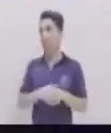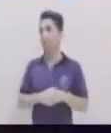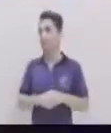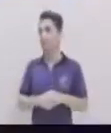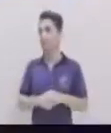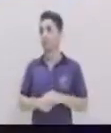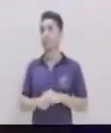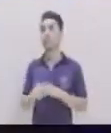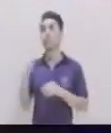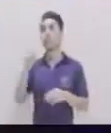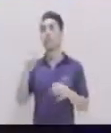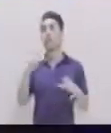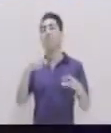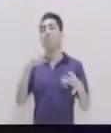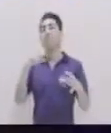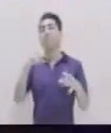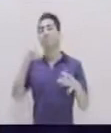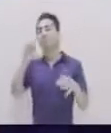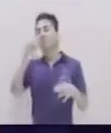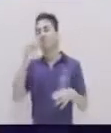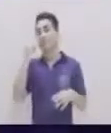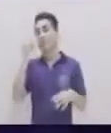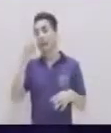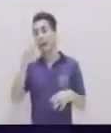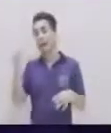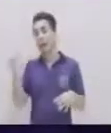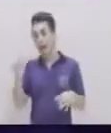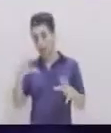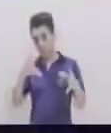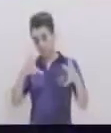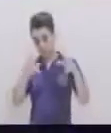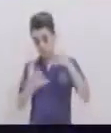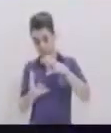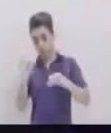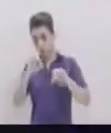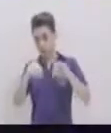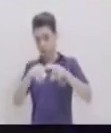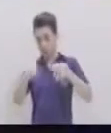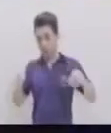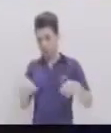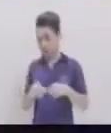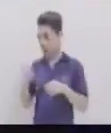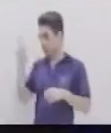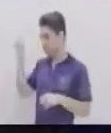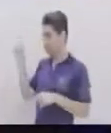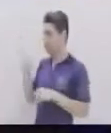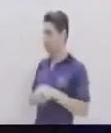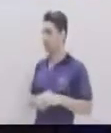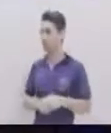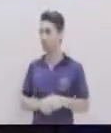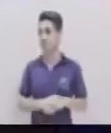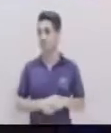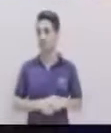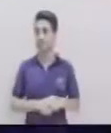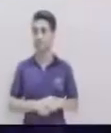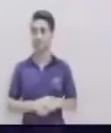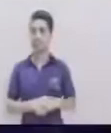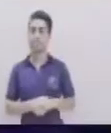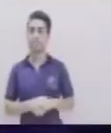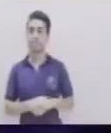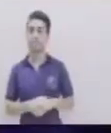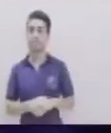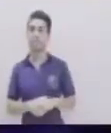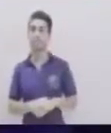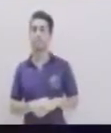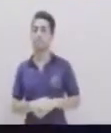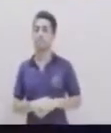Y para referirnos a la tierra le decimos naru. En el caso de nuestra madre tierra le decimos